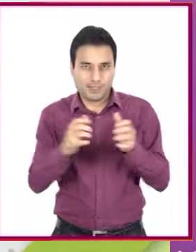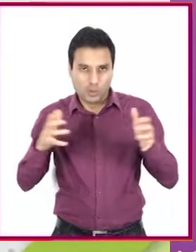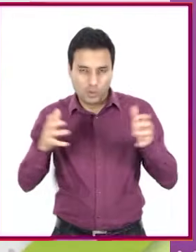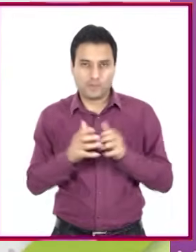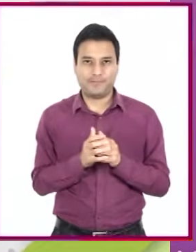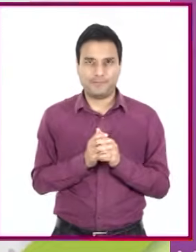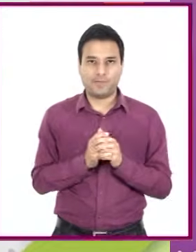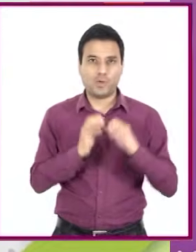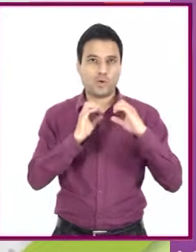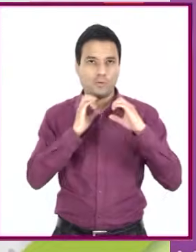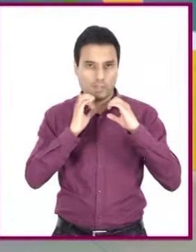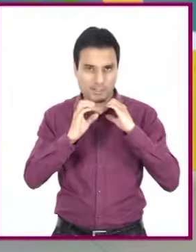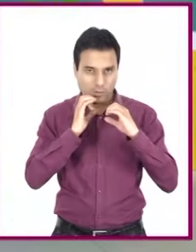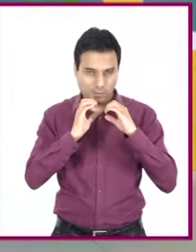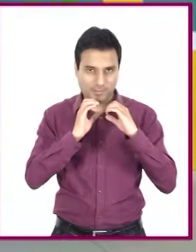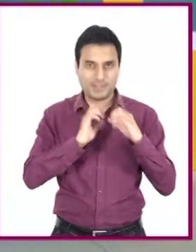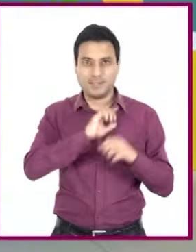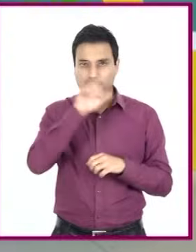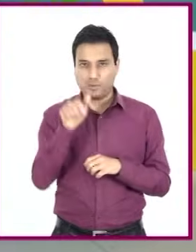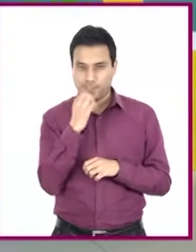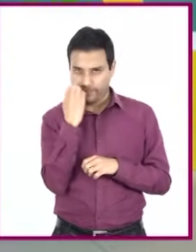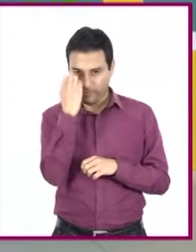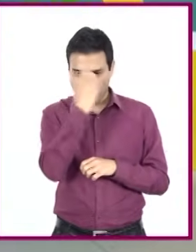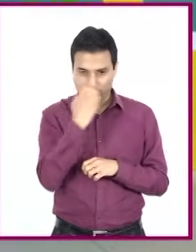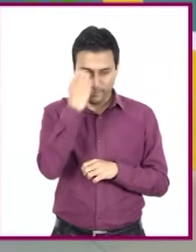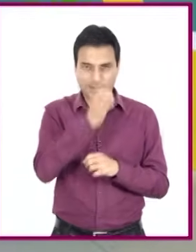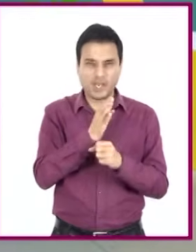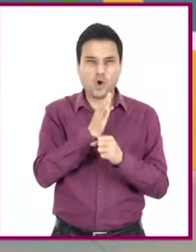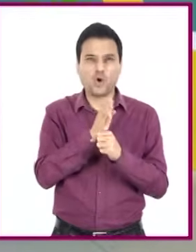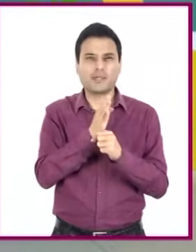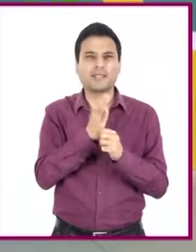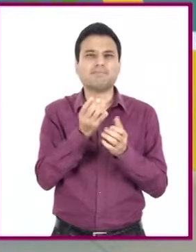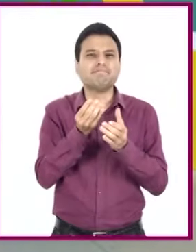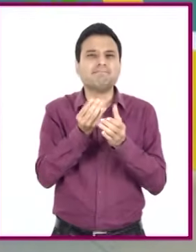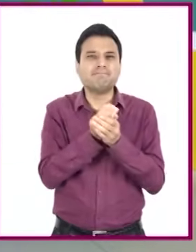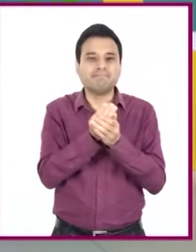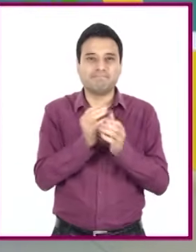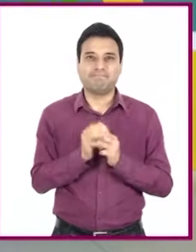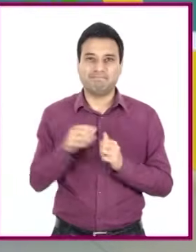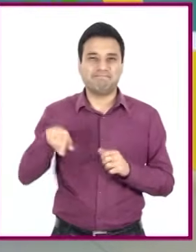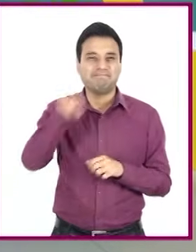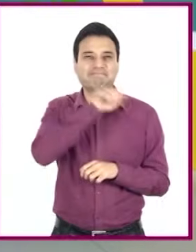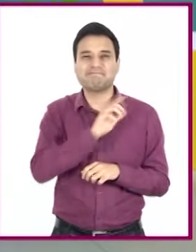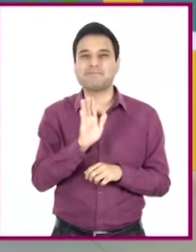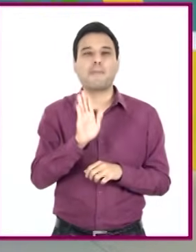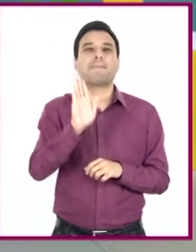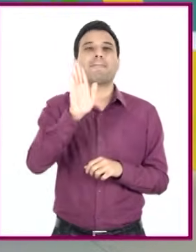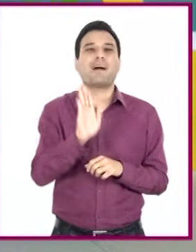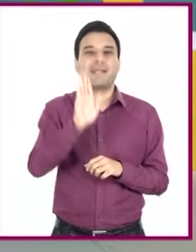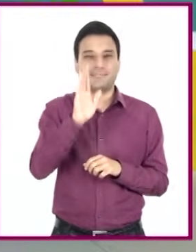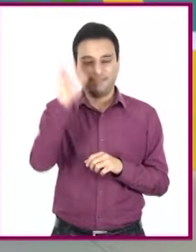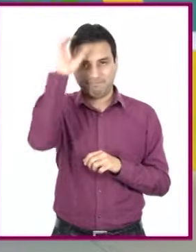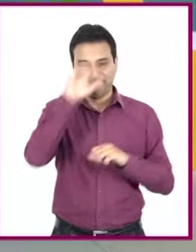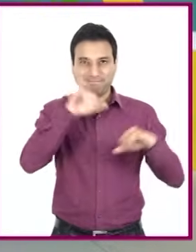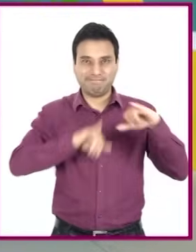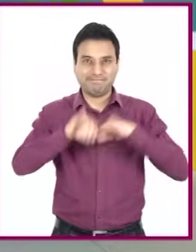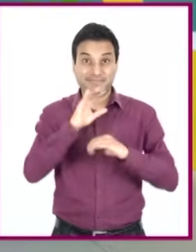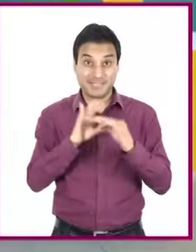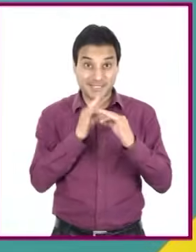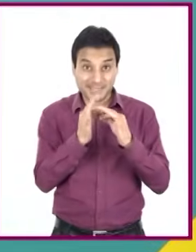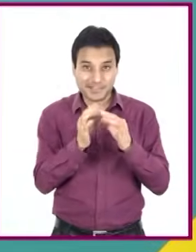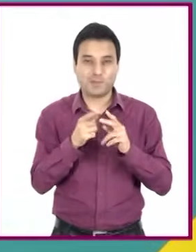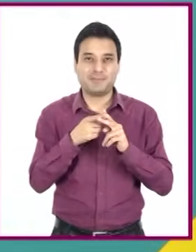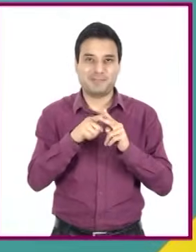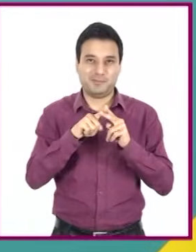evaluación. En esta sesión llamada Como Científicos. ¿Listas? ¿Listos? ¡Comencemos!